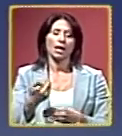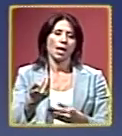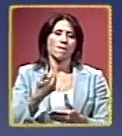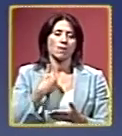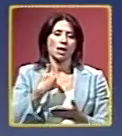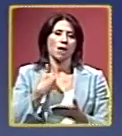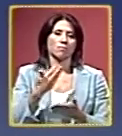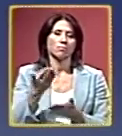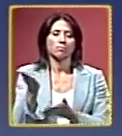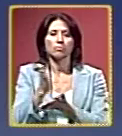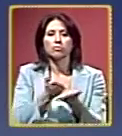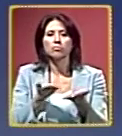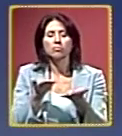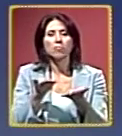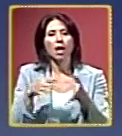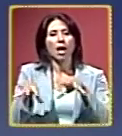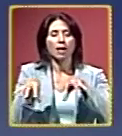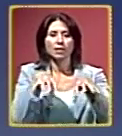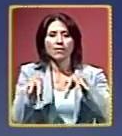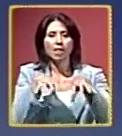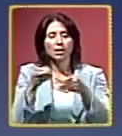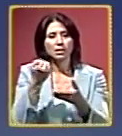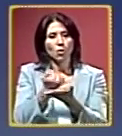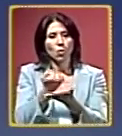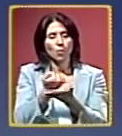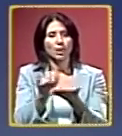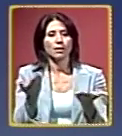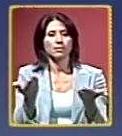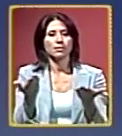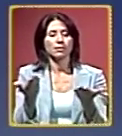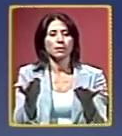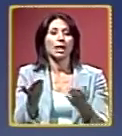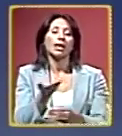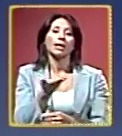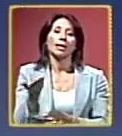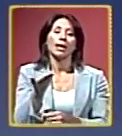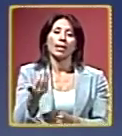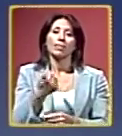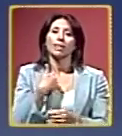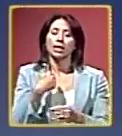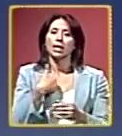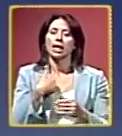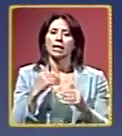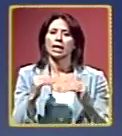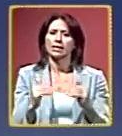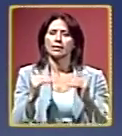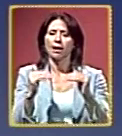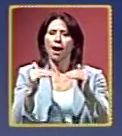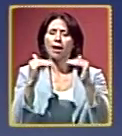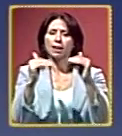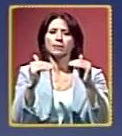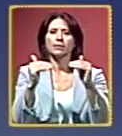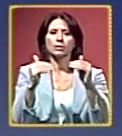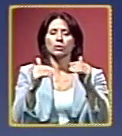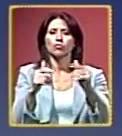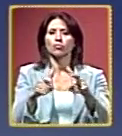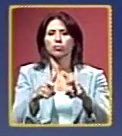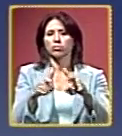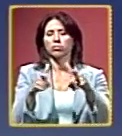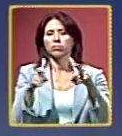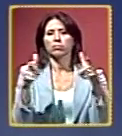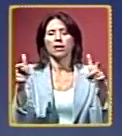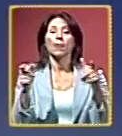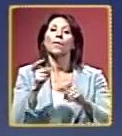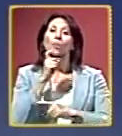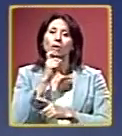ciertas actividades económicas que tenían escalas tan grandes que era muy difícil